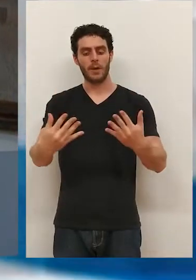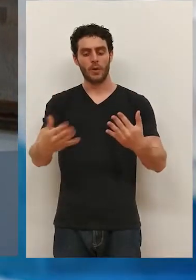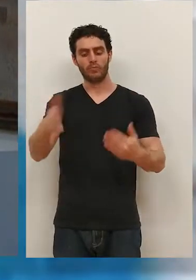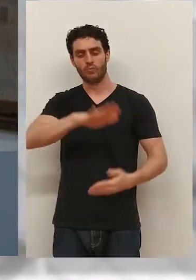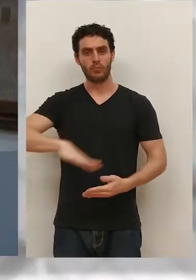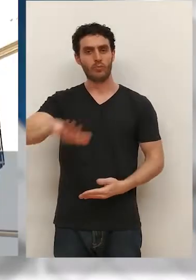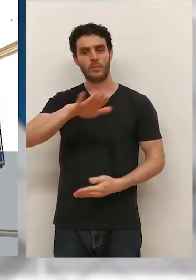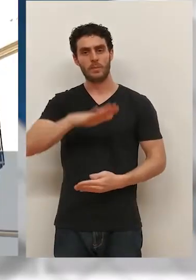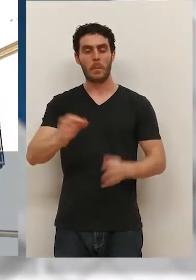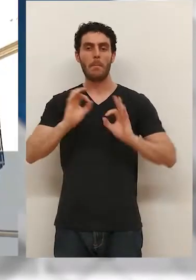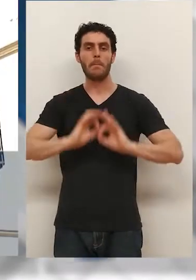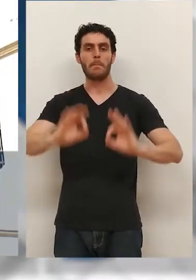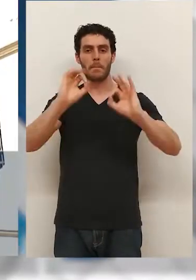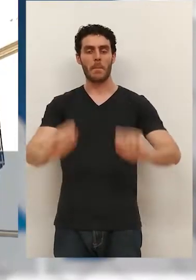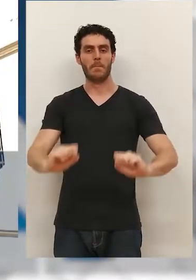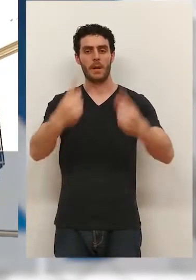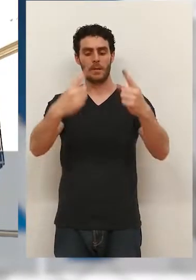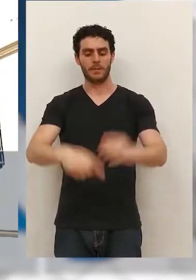colegio.